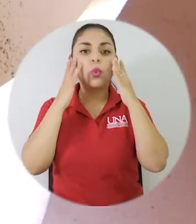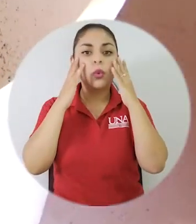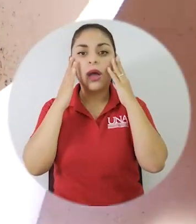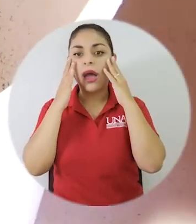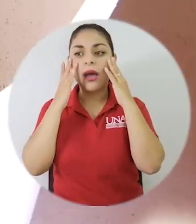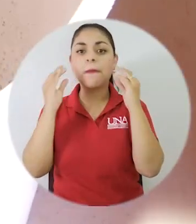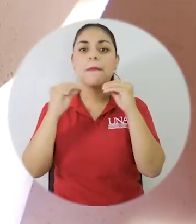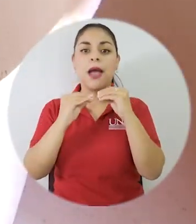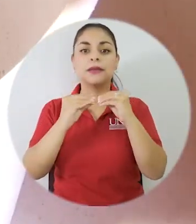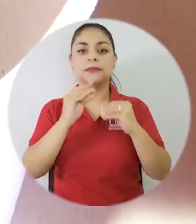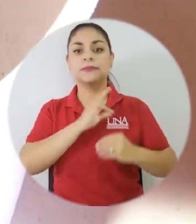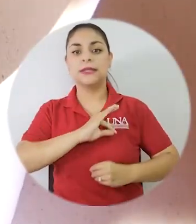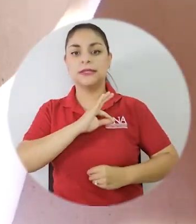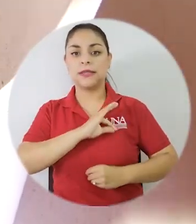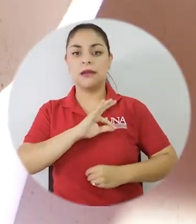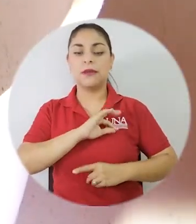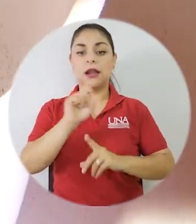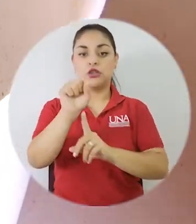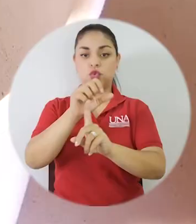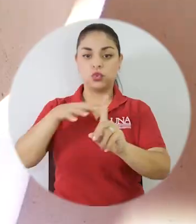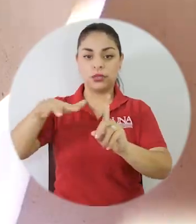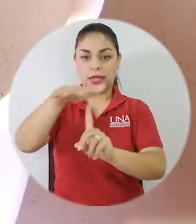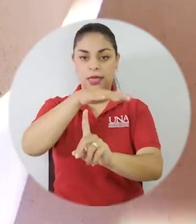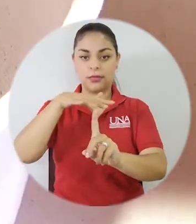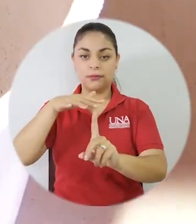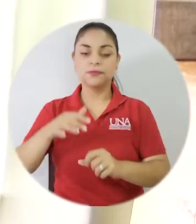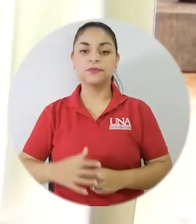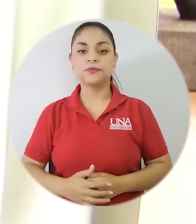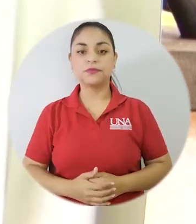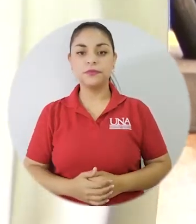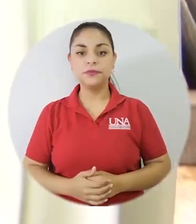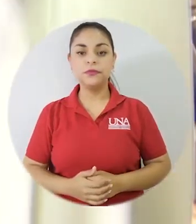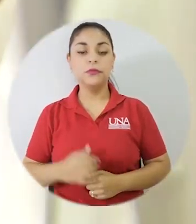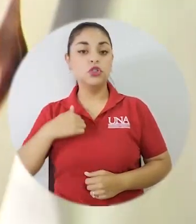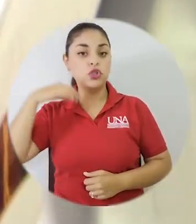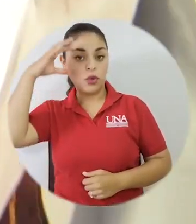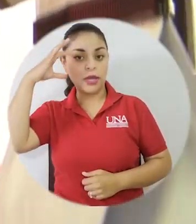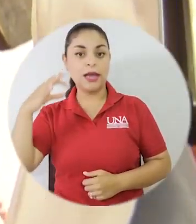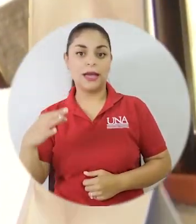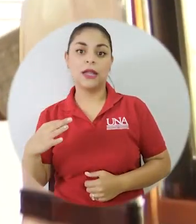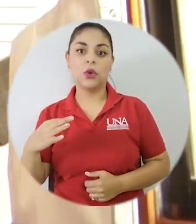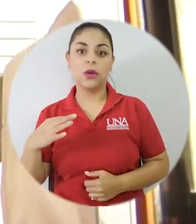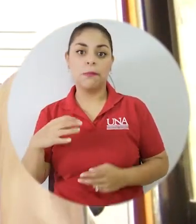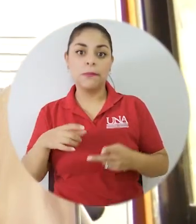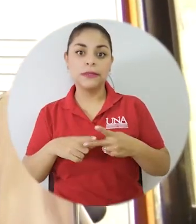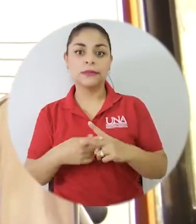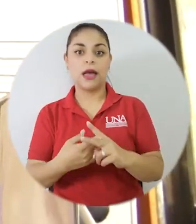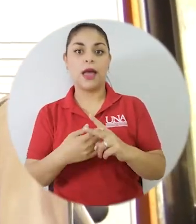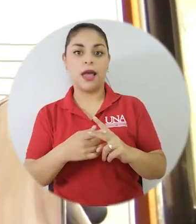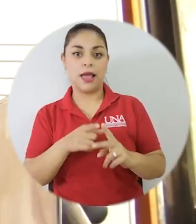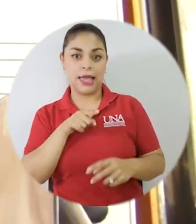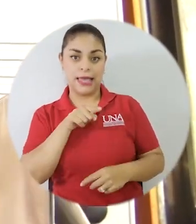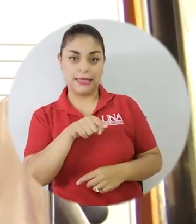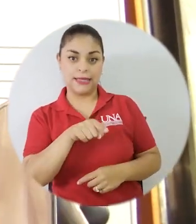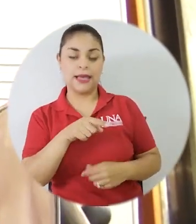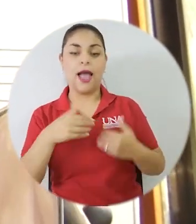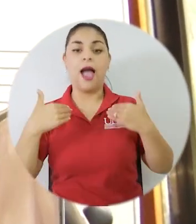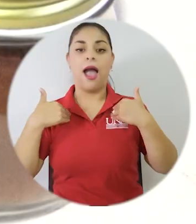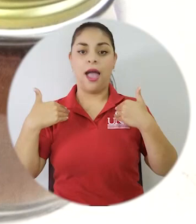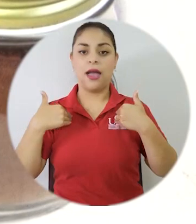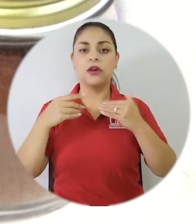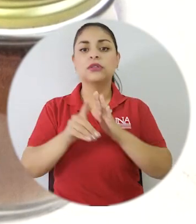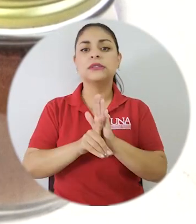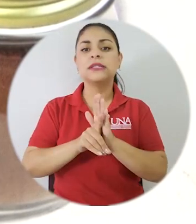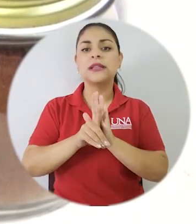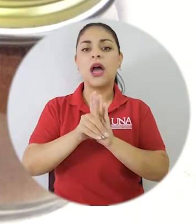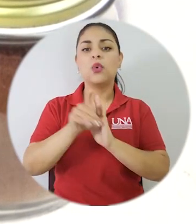bienestar para la sociedad. Y creo que a partir de ahí hay un desarrollo, digamos, de un